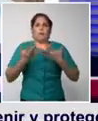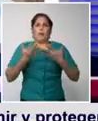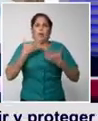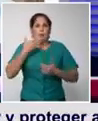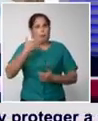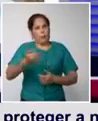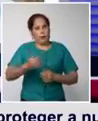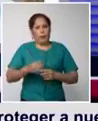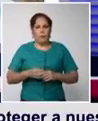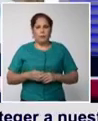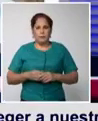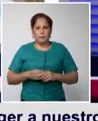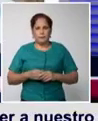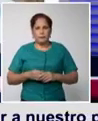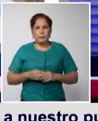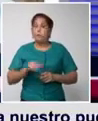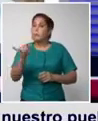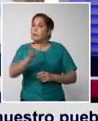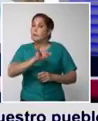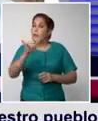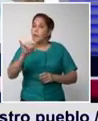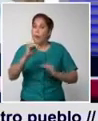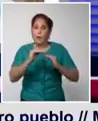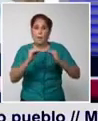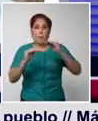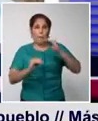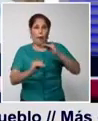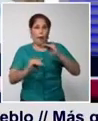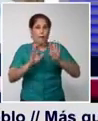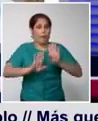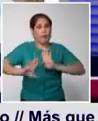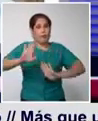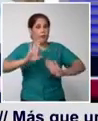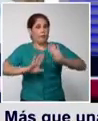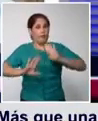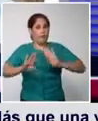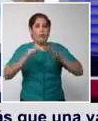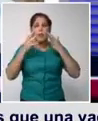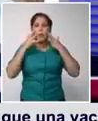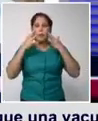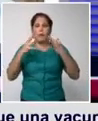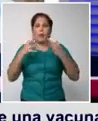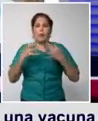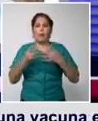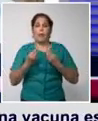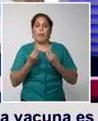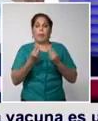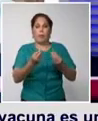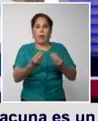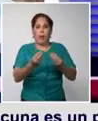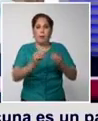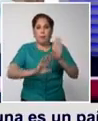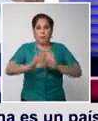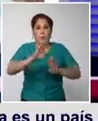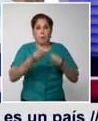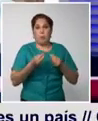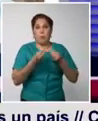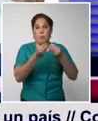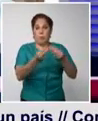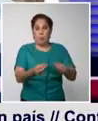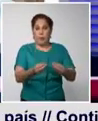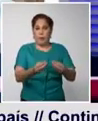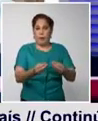esos anticuerpos, también es baja, por lo que es importante reforzar la inmunidad potencial, la respuesta